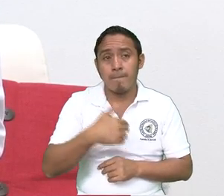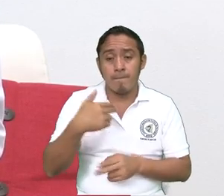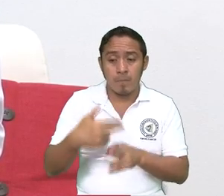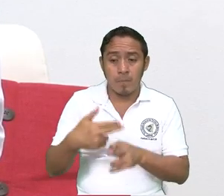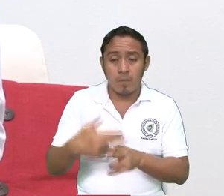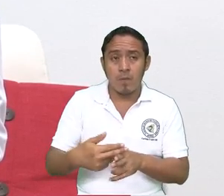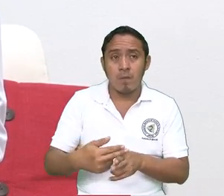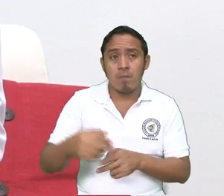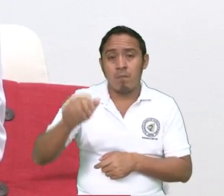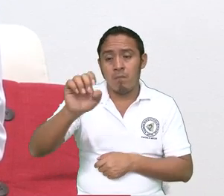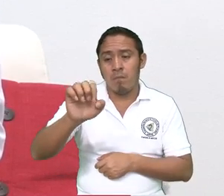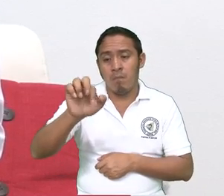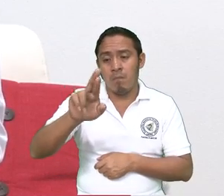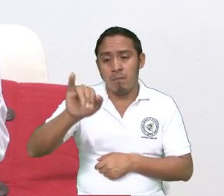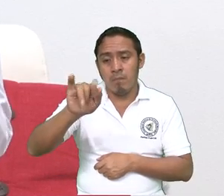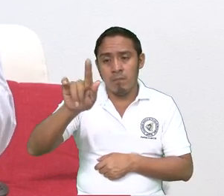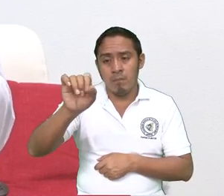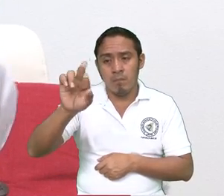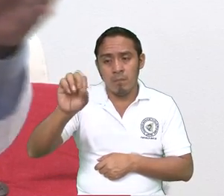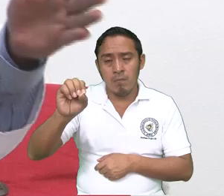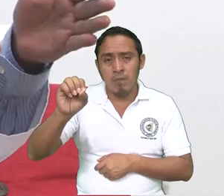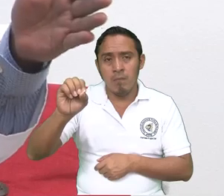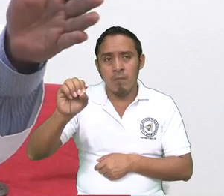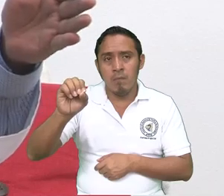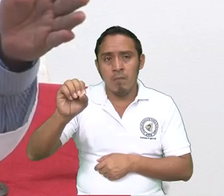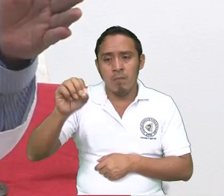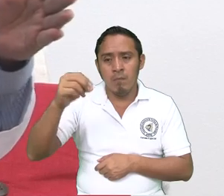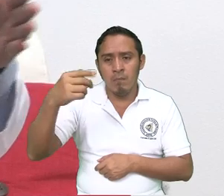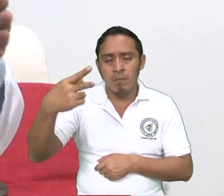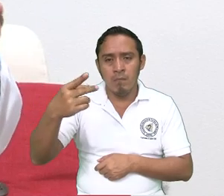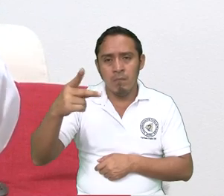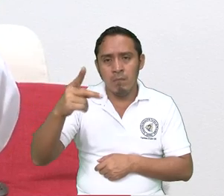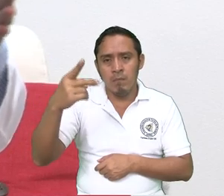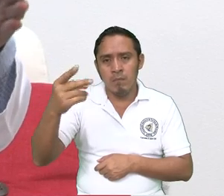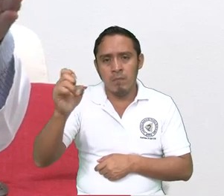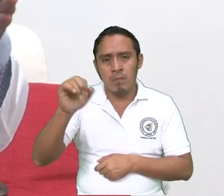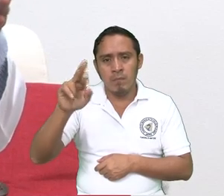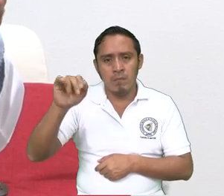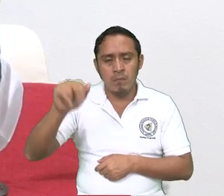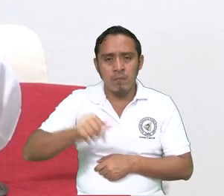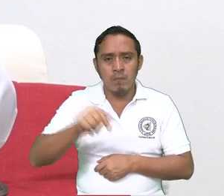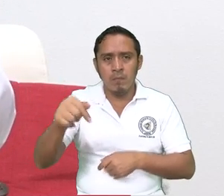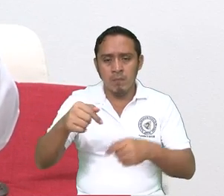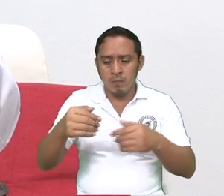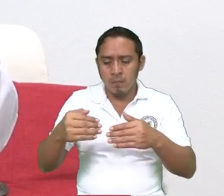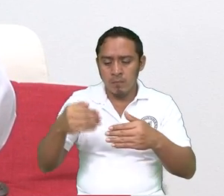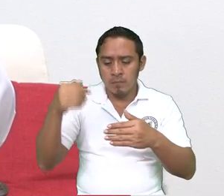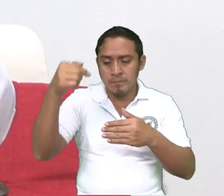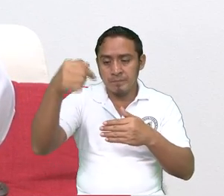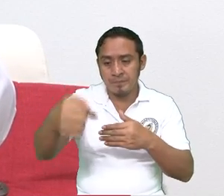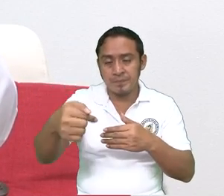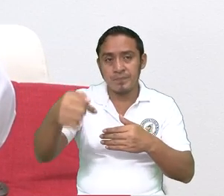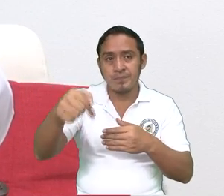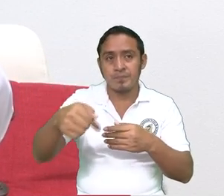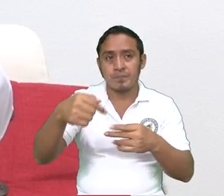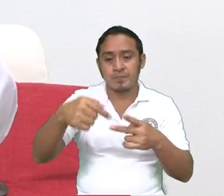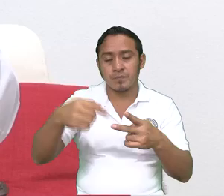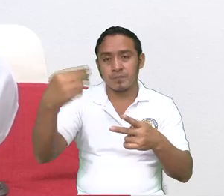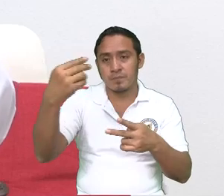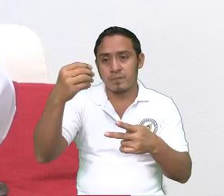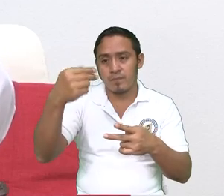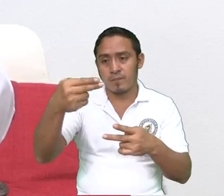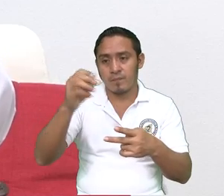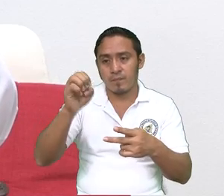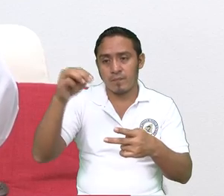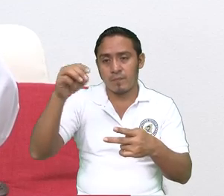que se conoce como eritropoyetina y la eritropoyetina la antesala a la producción de le matin o